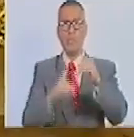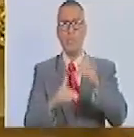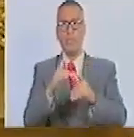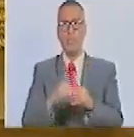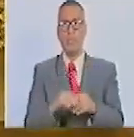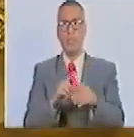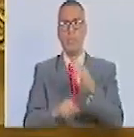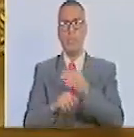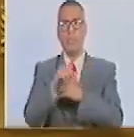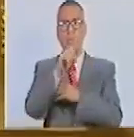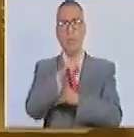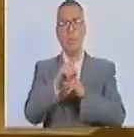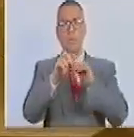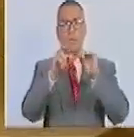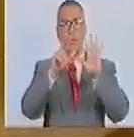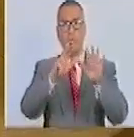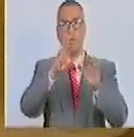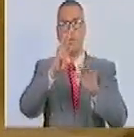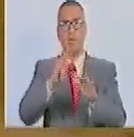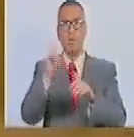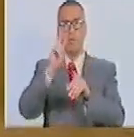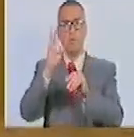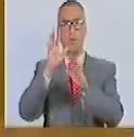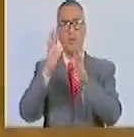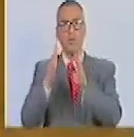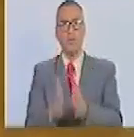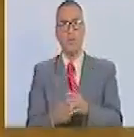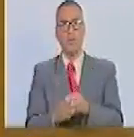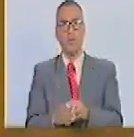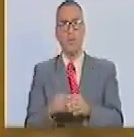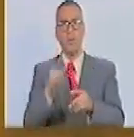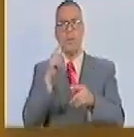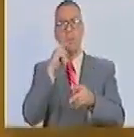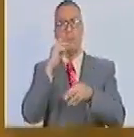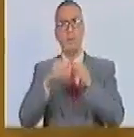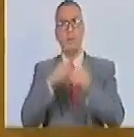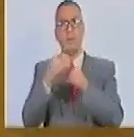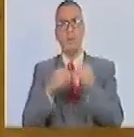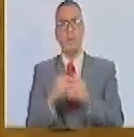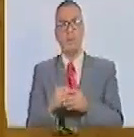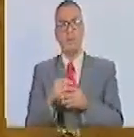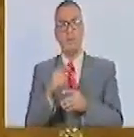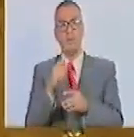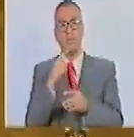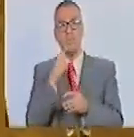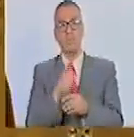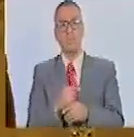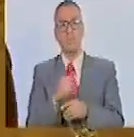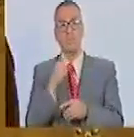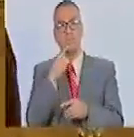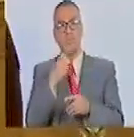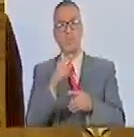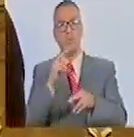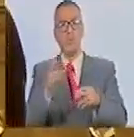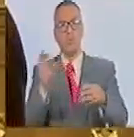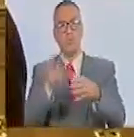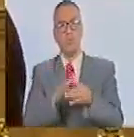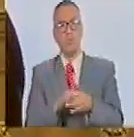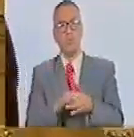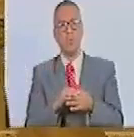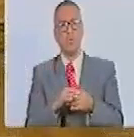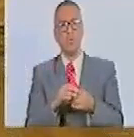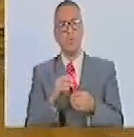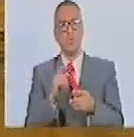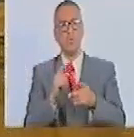de 184 venezolanos que consideraron cumplían las credenciales para formar parte